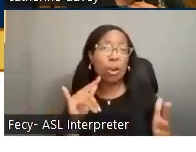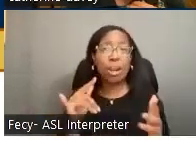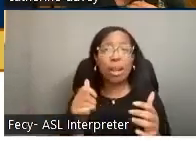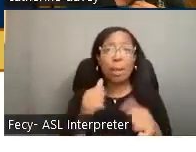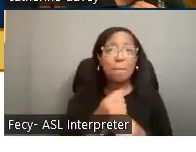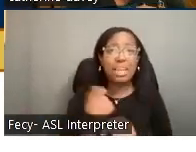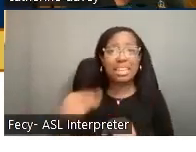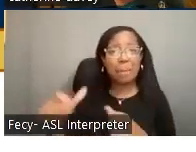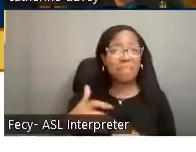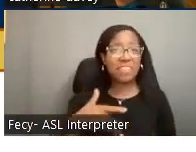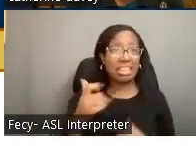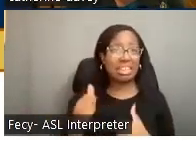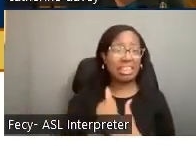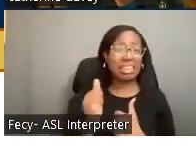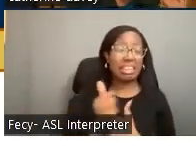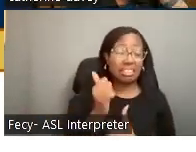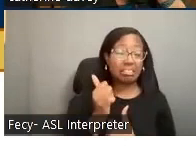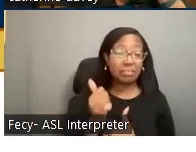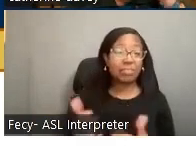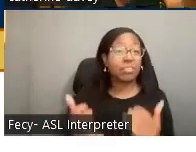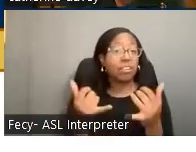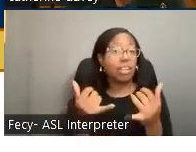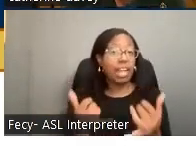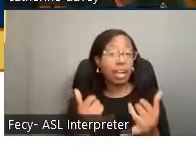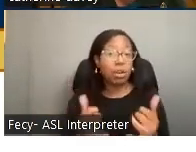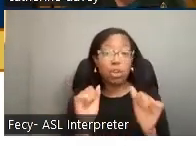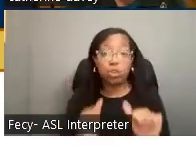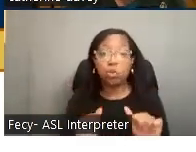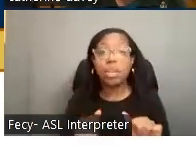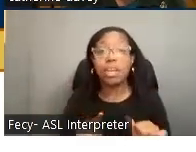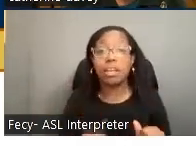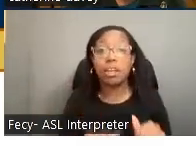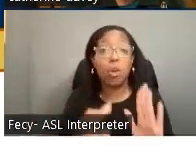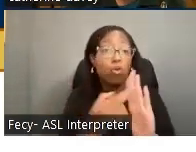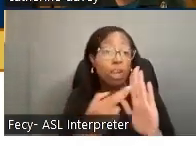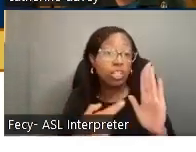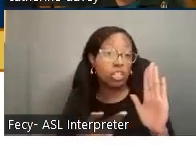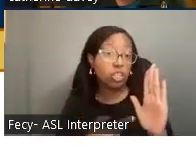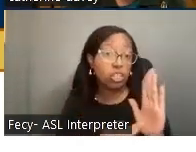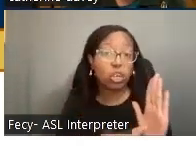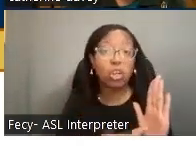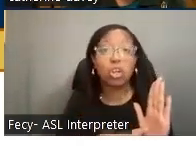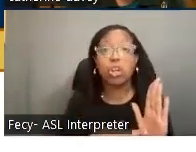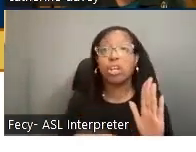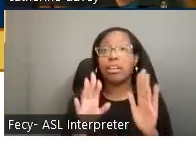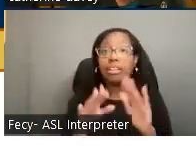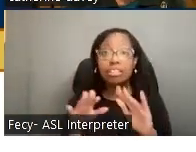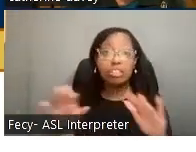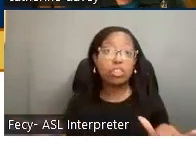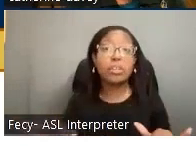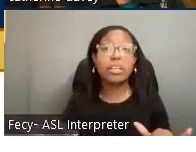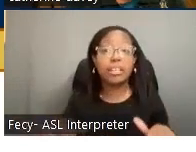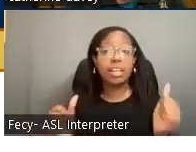se olviden que pueden registrarse, por lo menos en Orlando, en el centro de Florida, con el departamento de